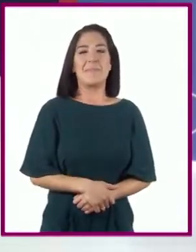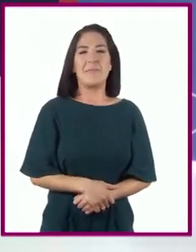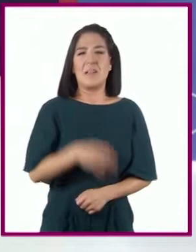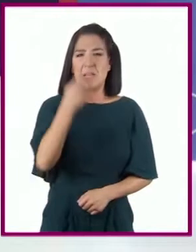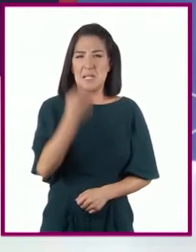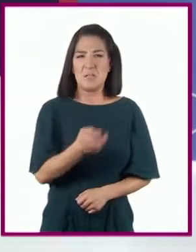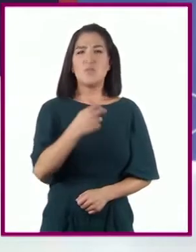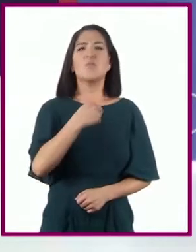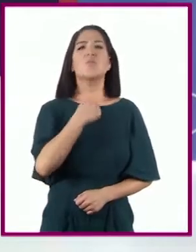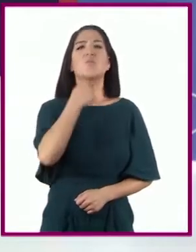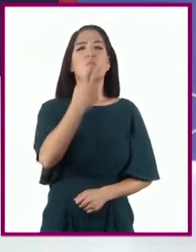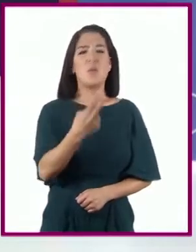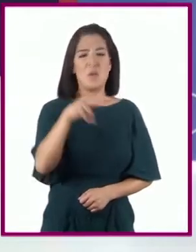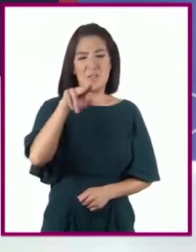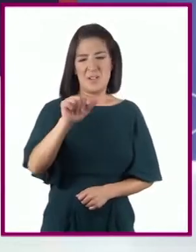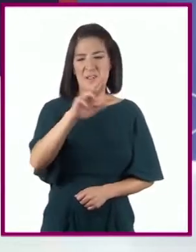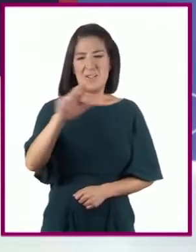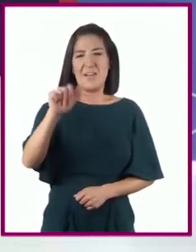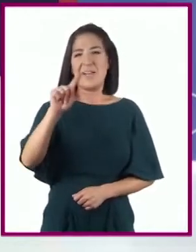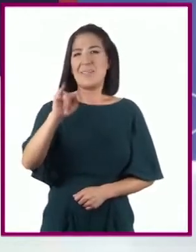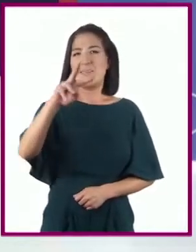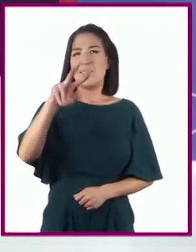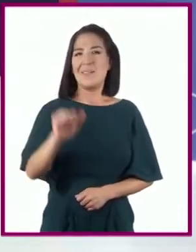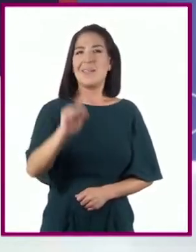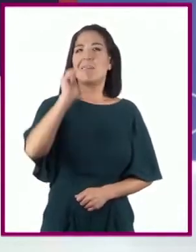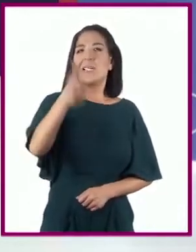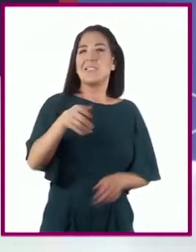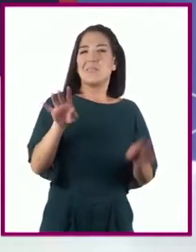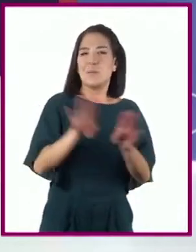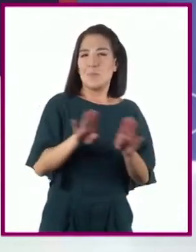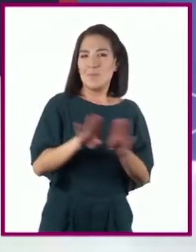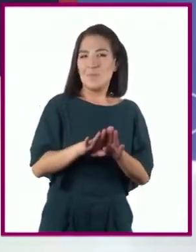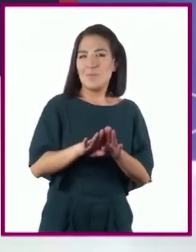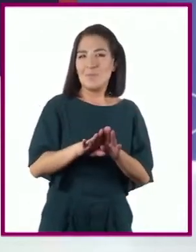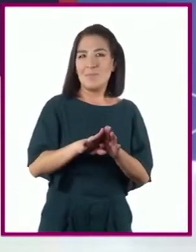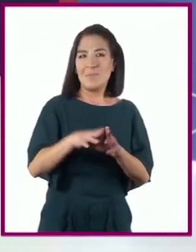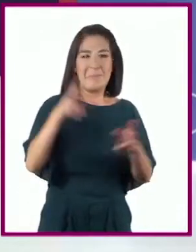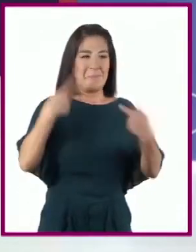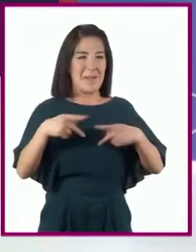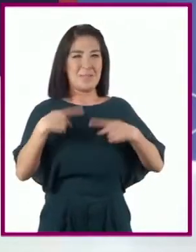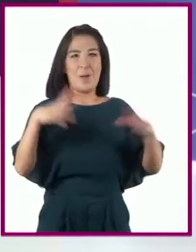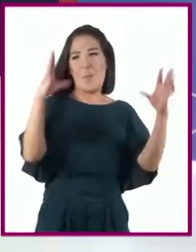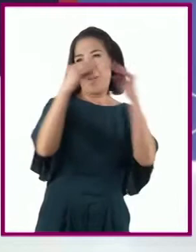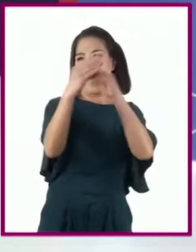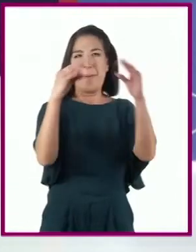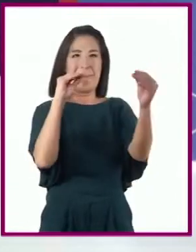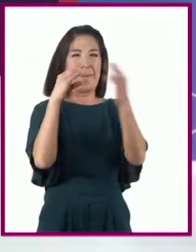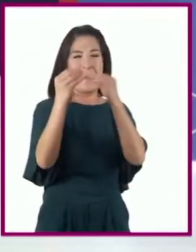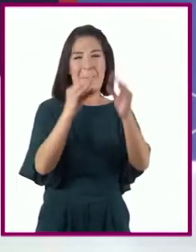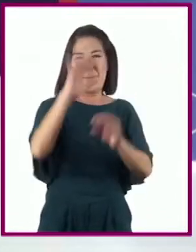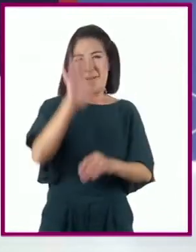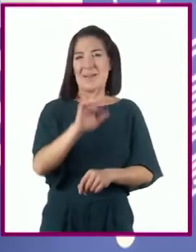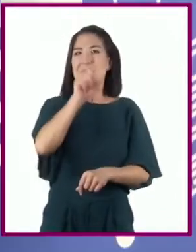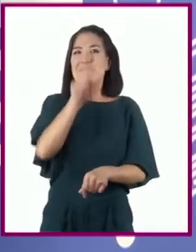de voces narrativas, a mí me suena que se trata de muchas personas hablando al mismo tiempo. ¿Es así?